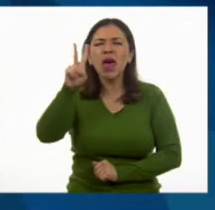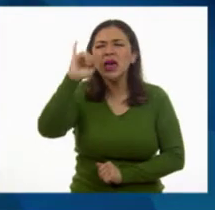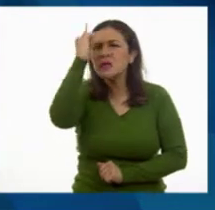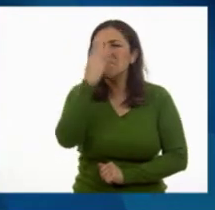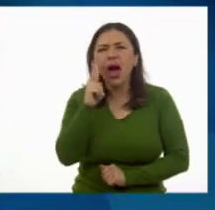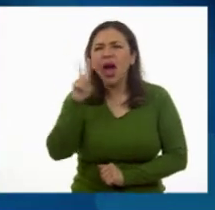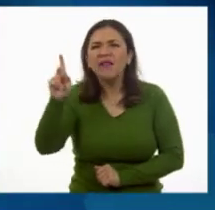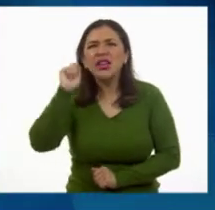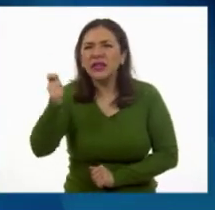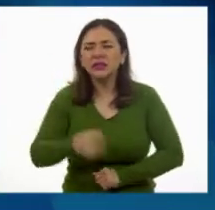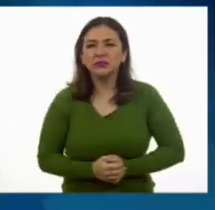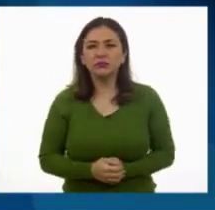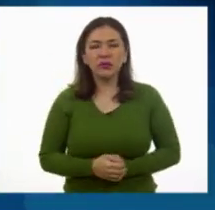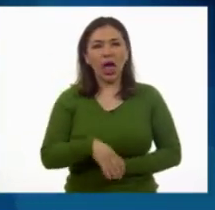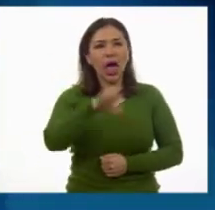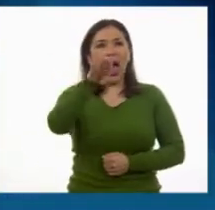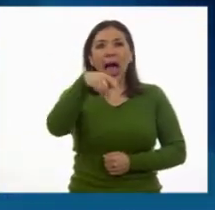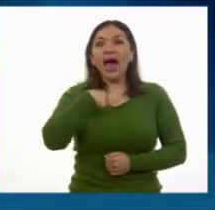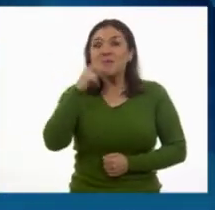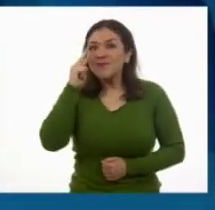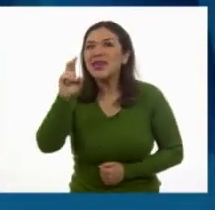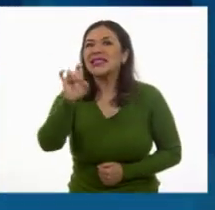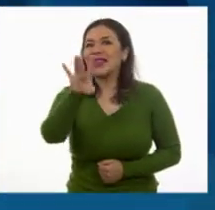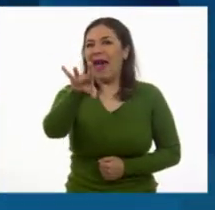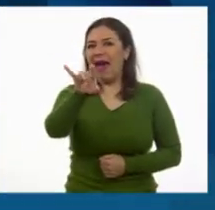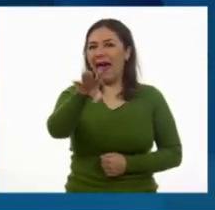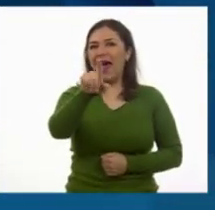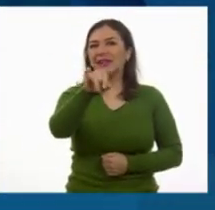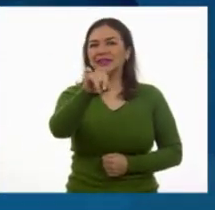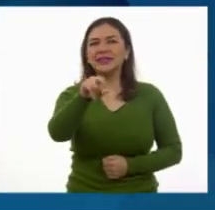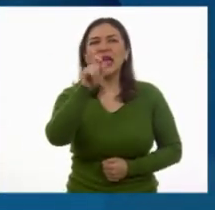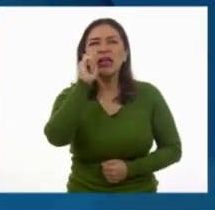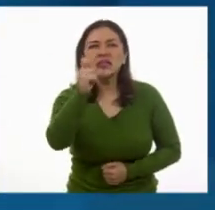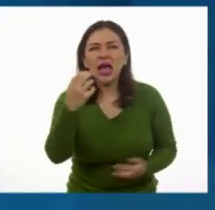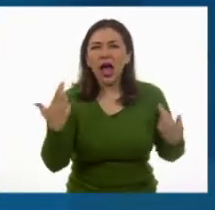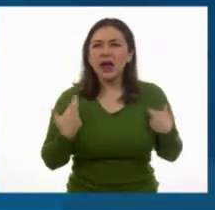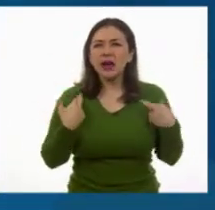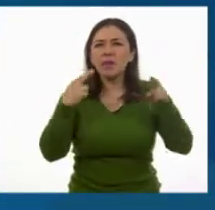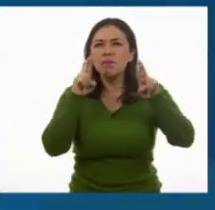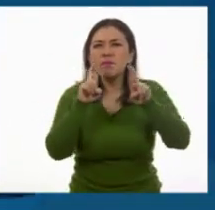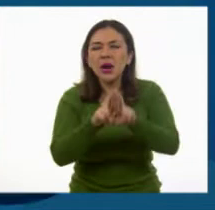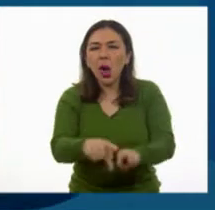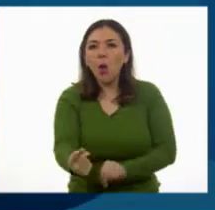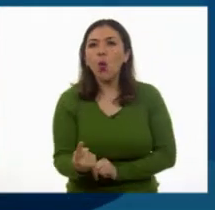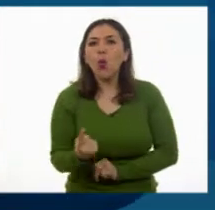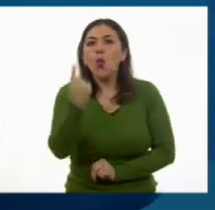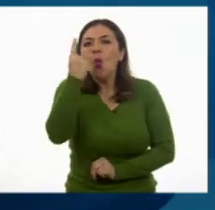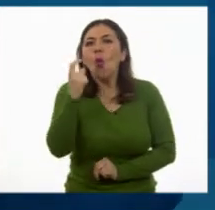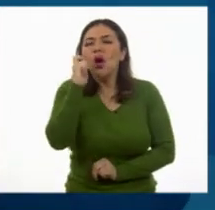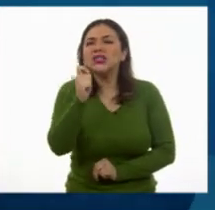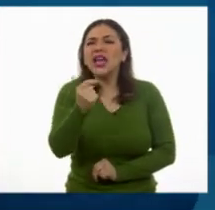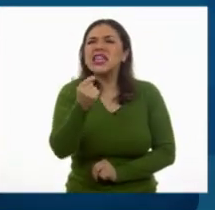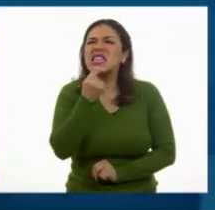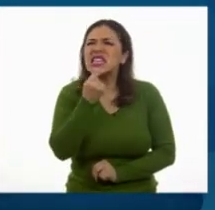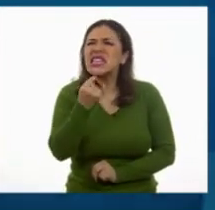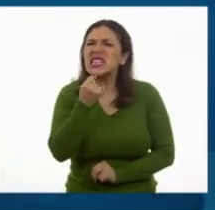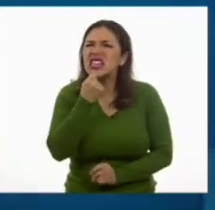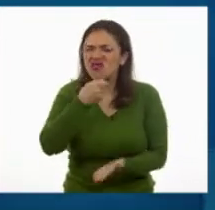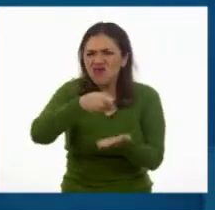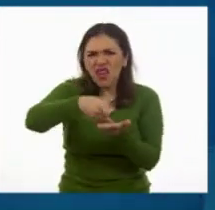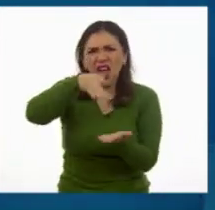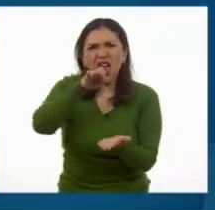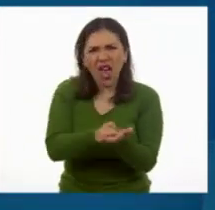imagen? Ah, yo la vi, maestra. Representa a uno de los llamados niños